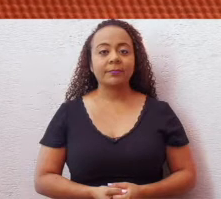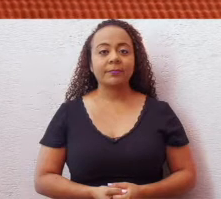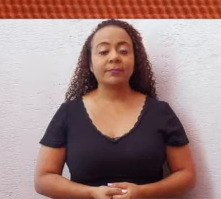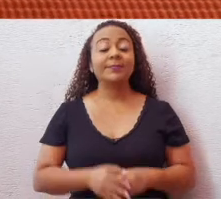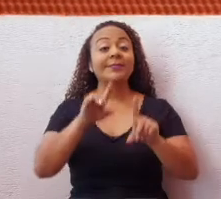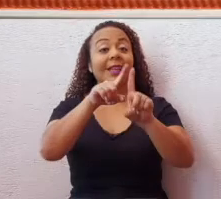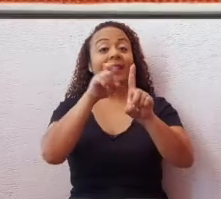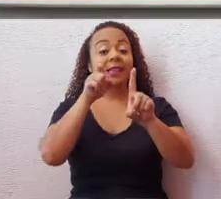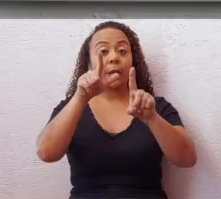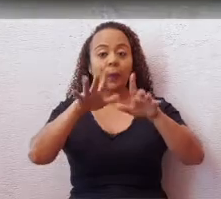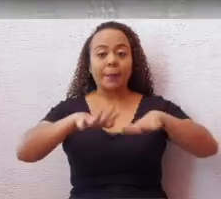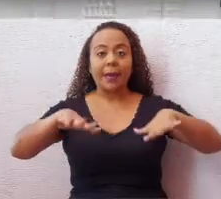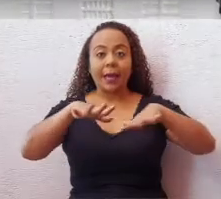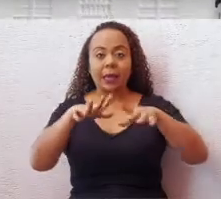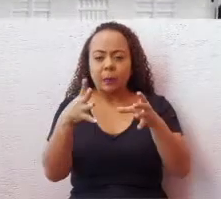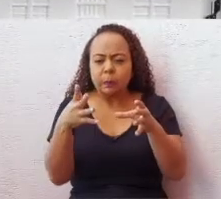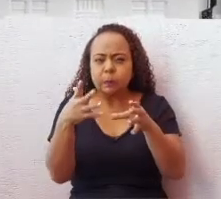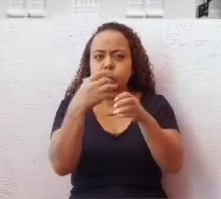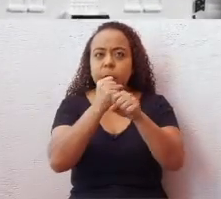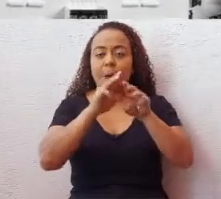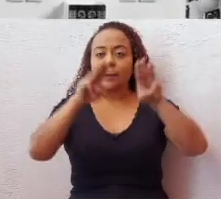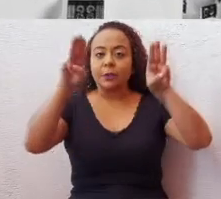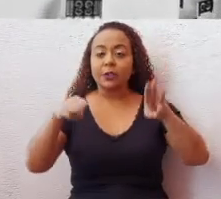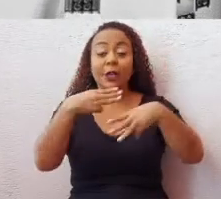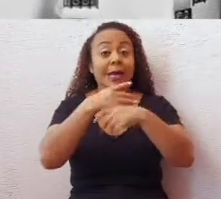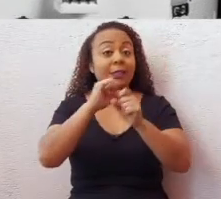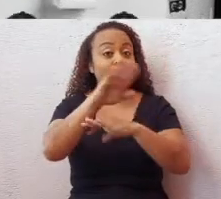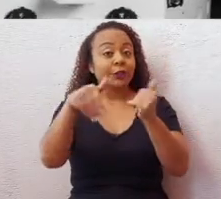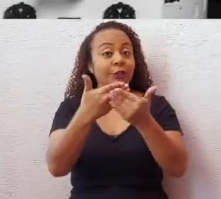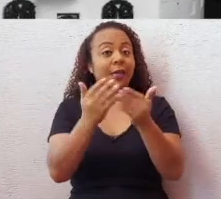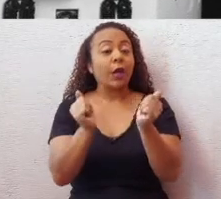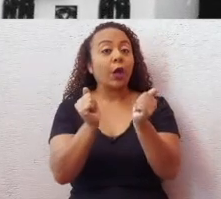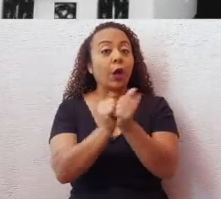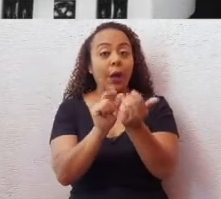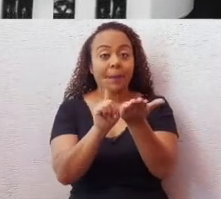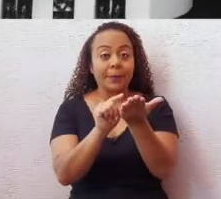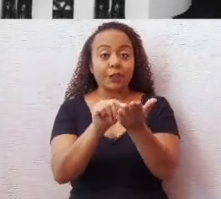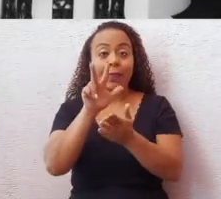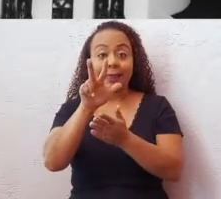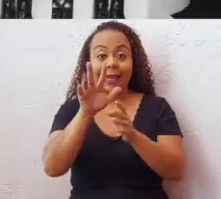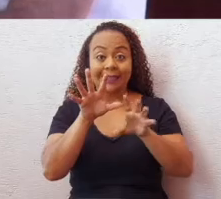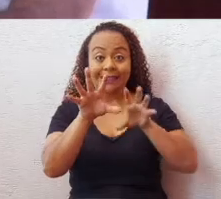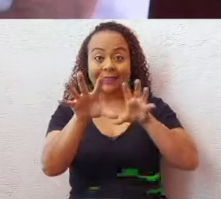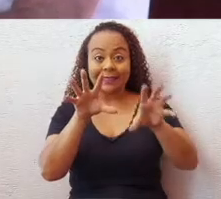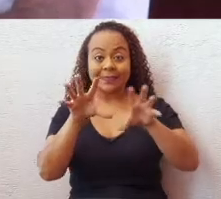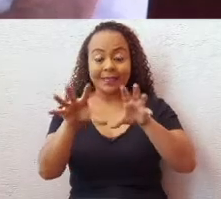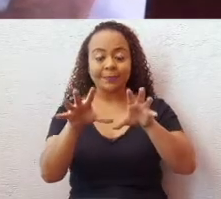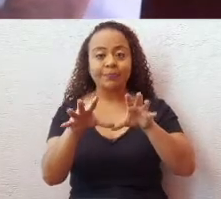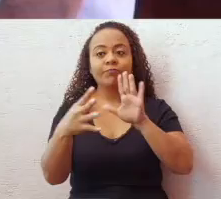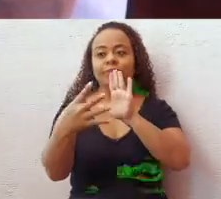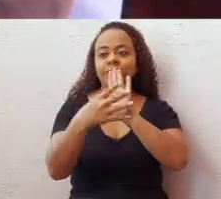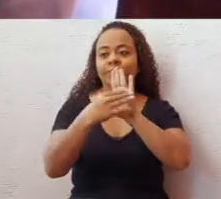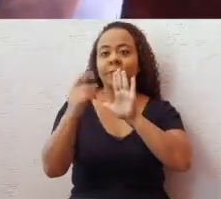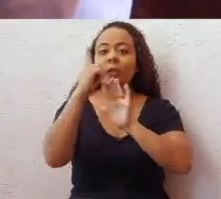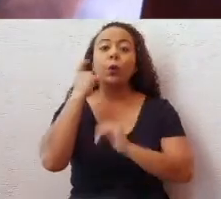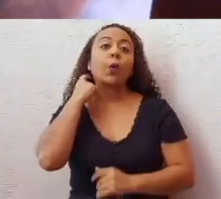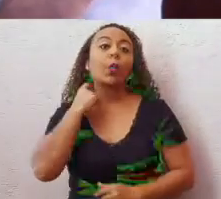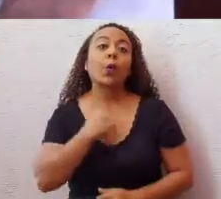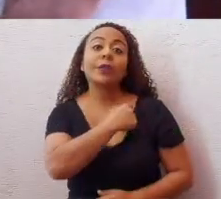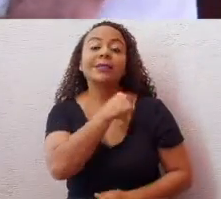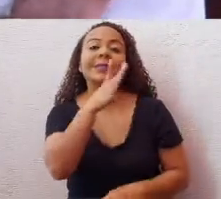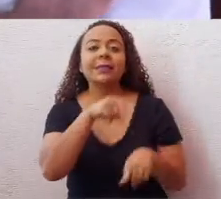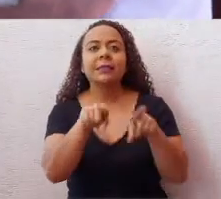desde una maqueta a escala del museo creada en su totalidad con impresión 3D la reproducción de un collar